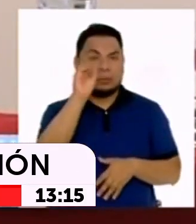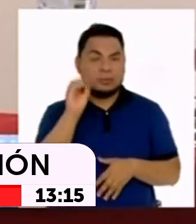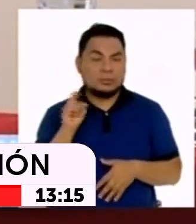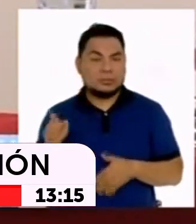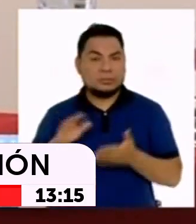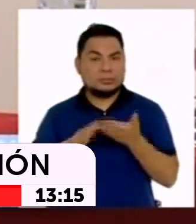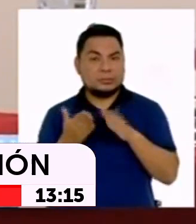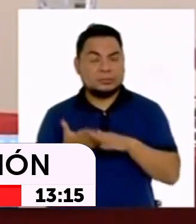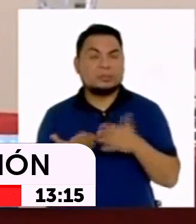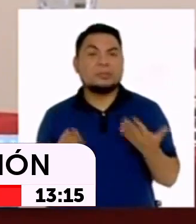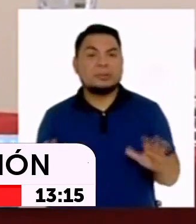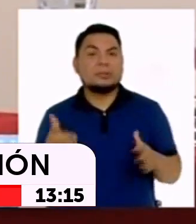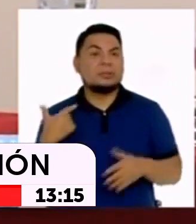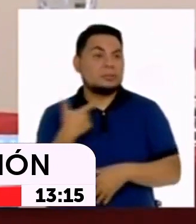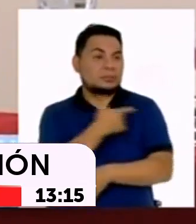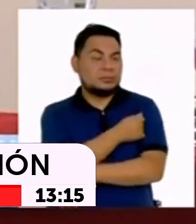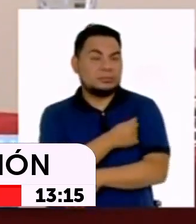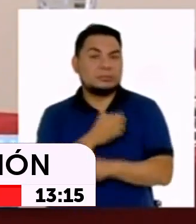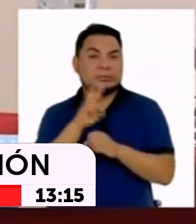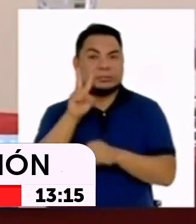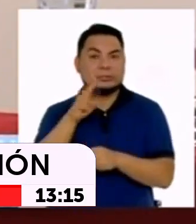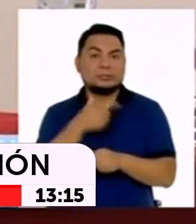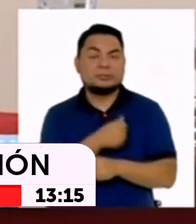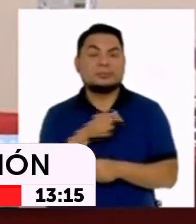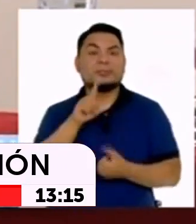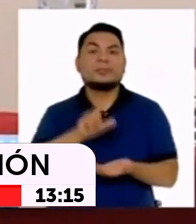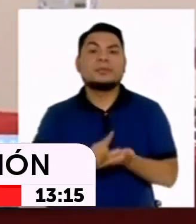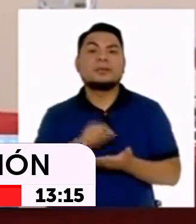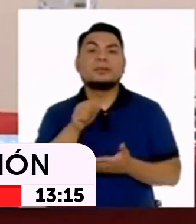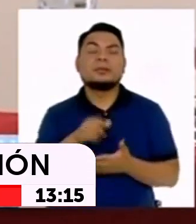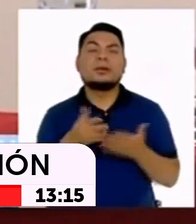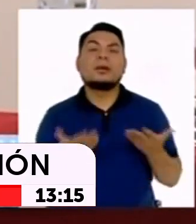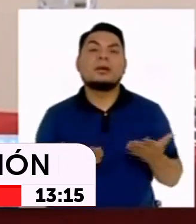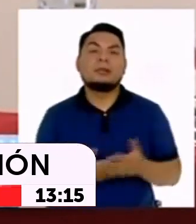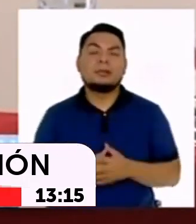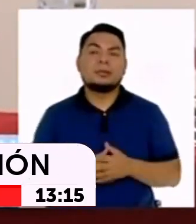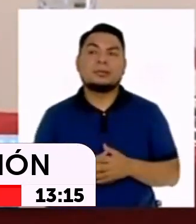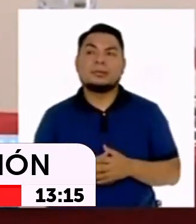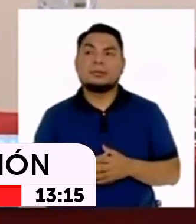91.4% de su población vacunada con dos dosis. Lima Metropolitana